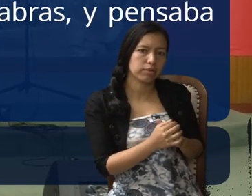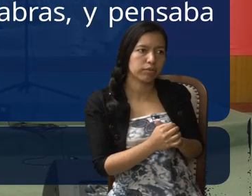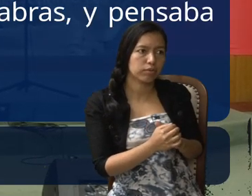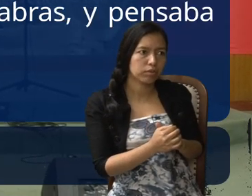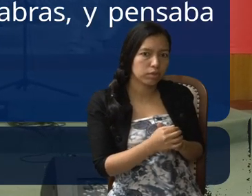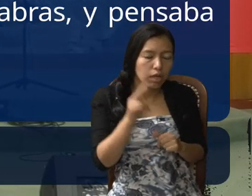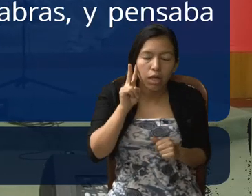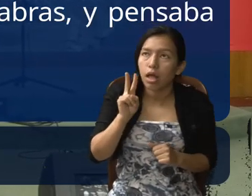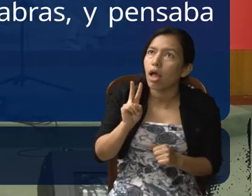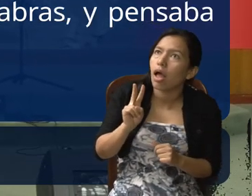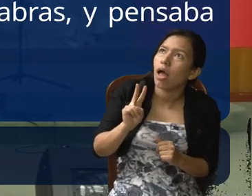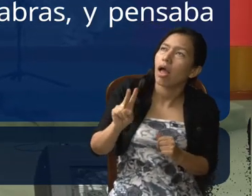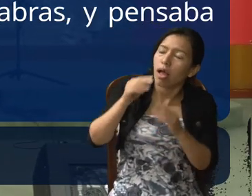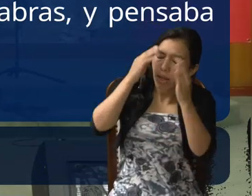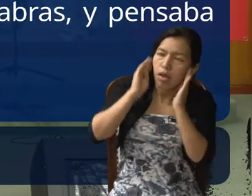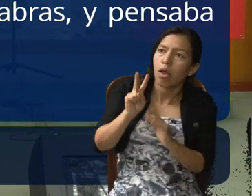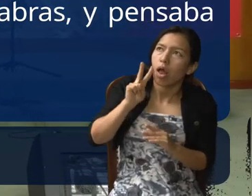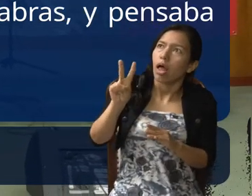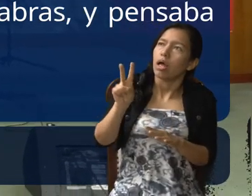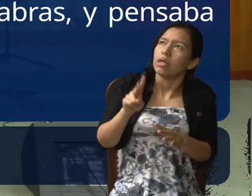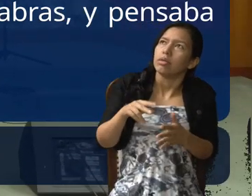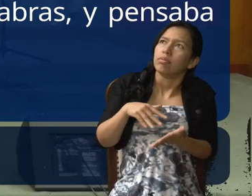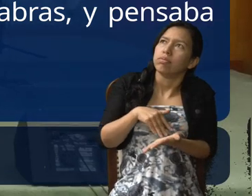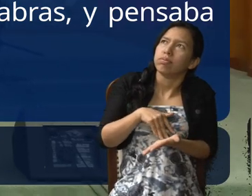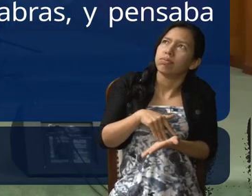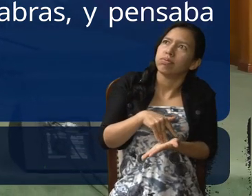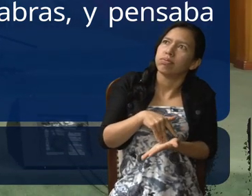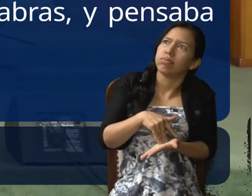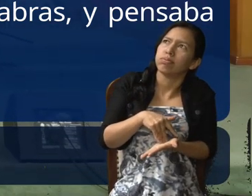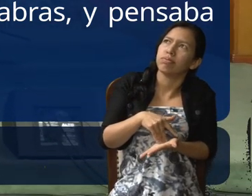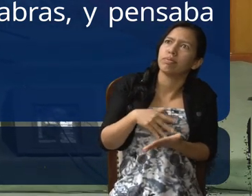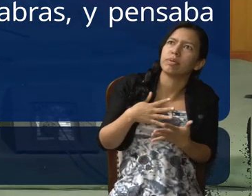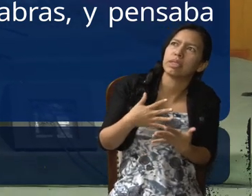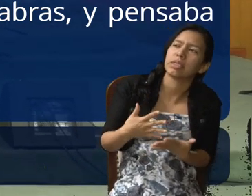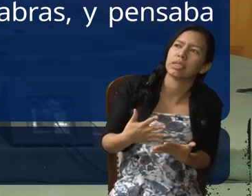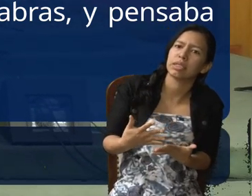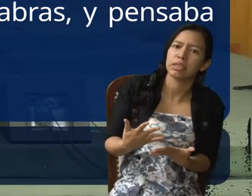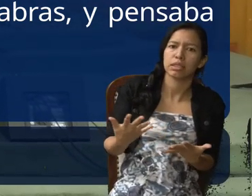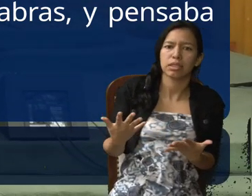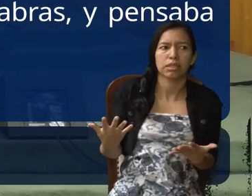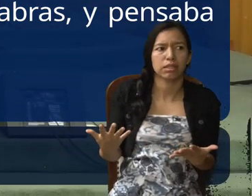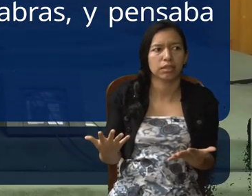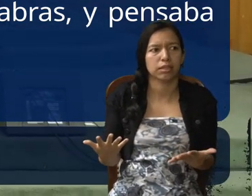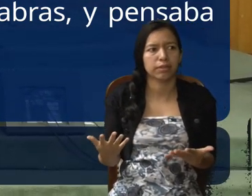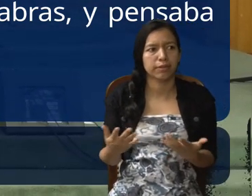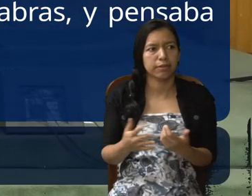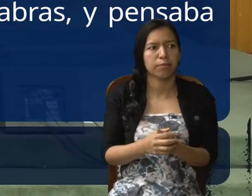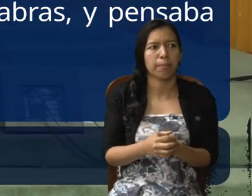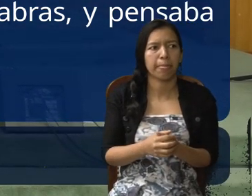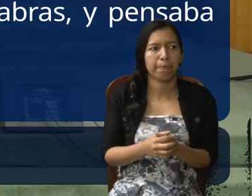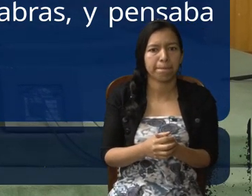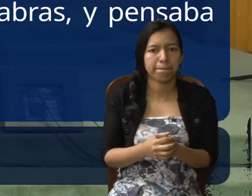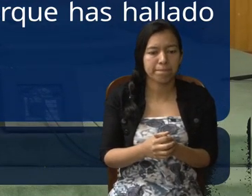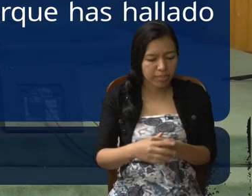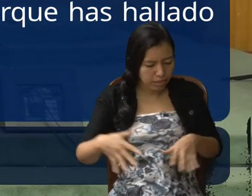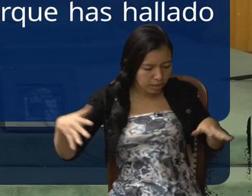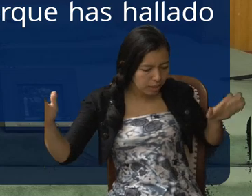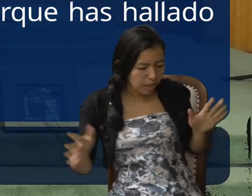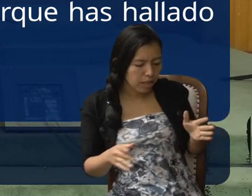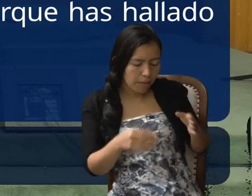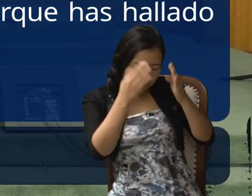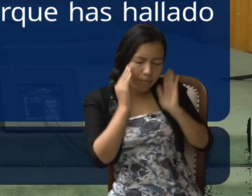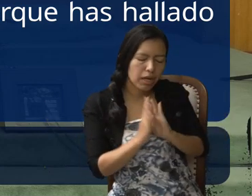¿qué pasó? Se turbó por sus palabras y pensaba que la salutación sería esta. Entonces el ángel le dijo,